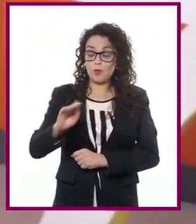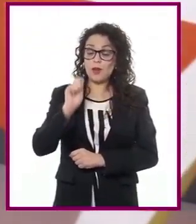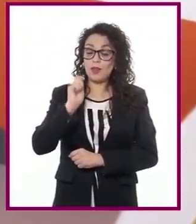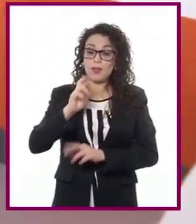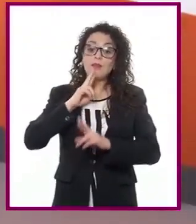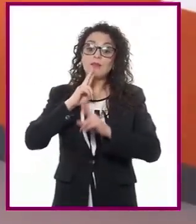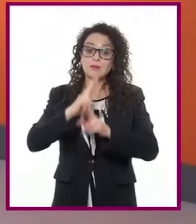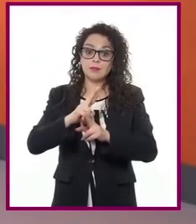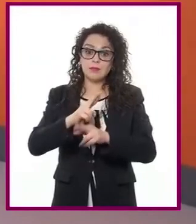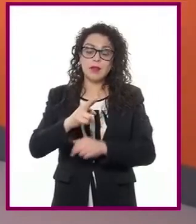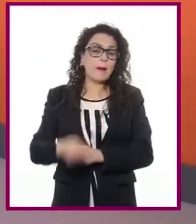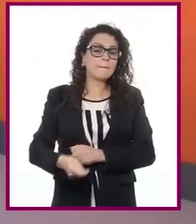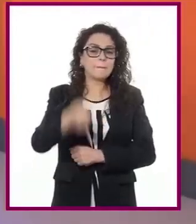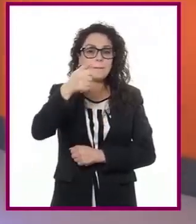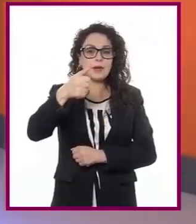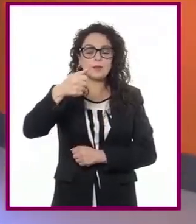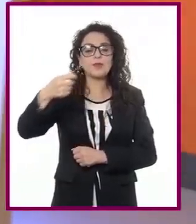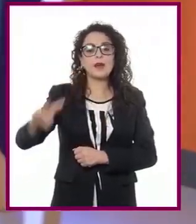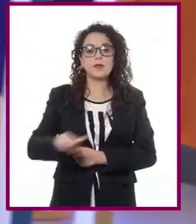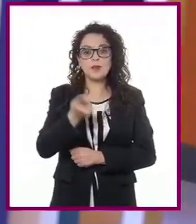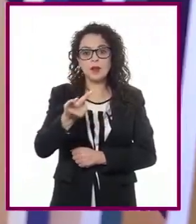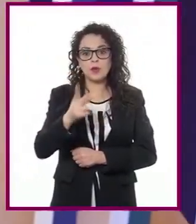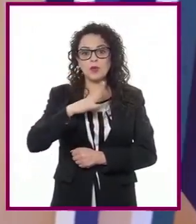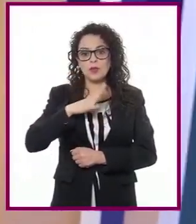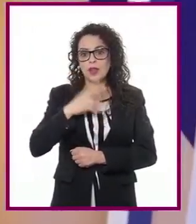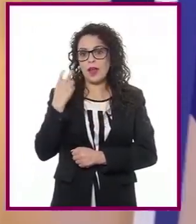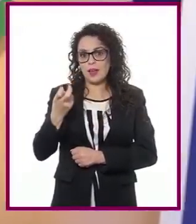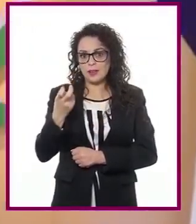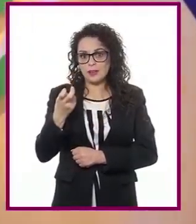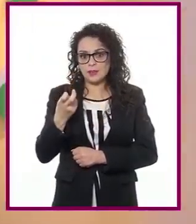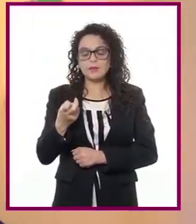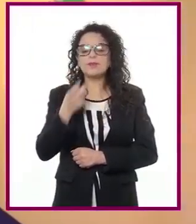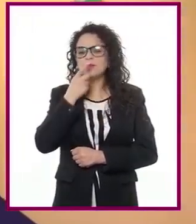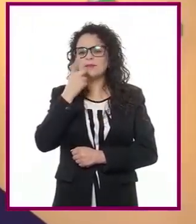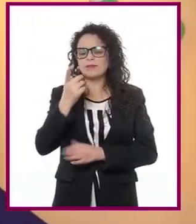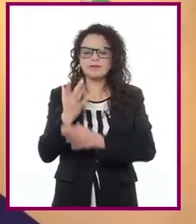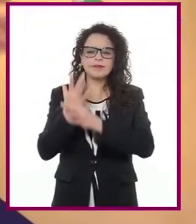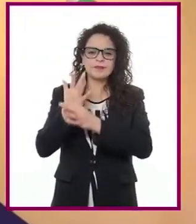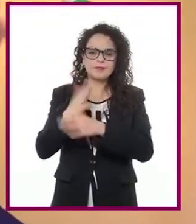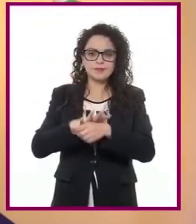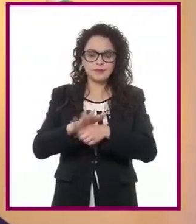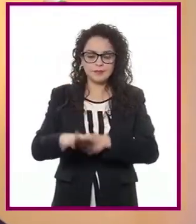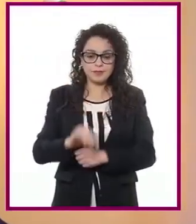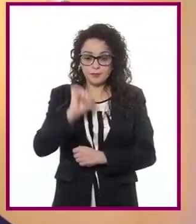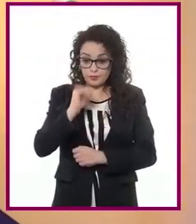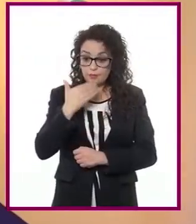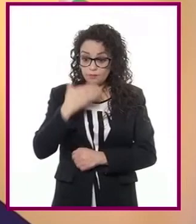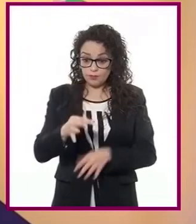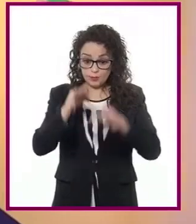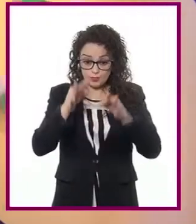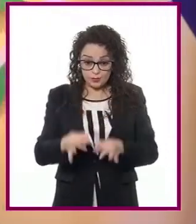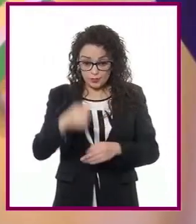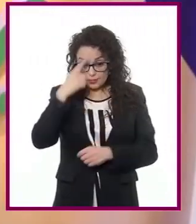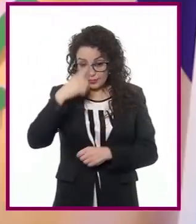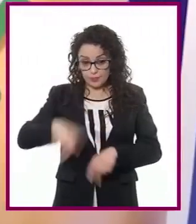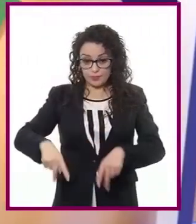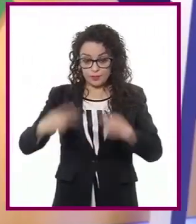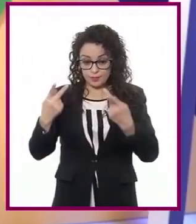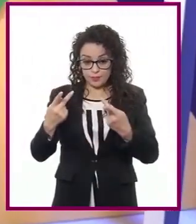respuesta a la primera pregunta planteada en el problema, la cual decía: ¿será correcto dicho precio para cubrir